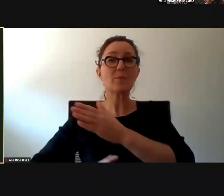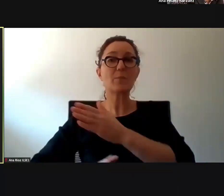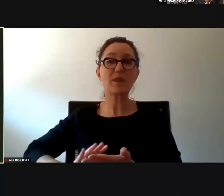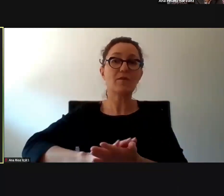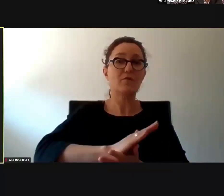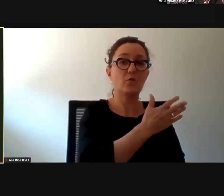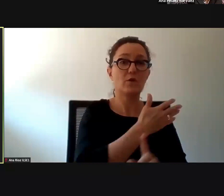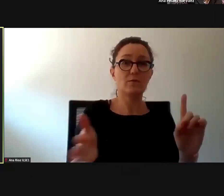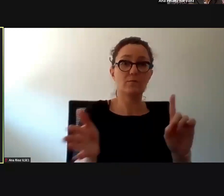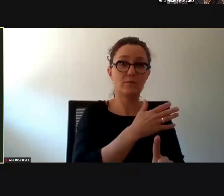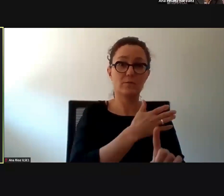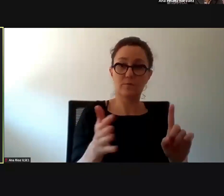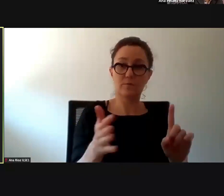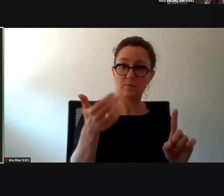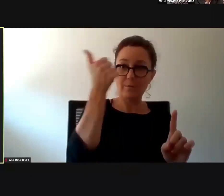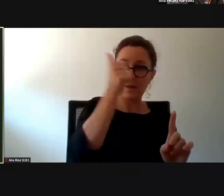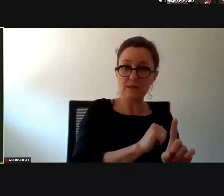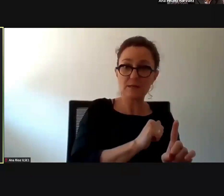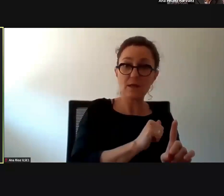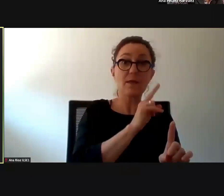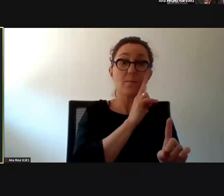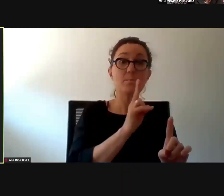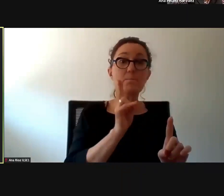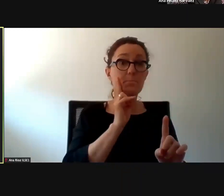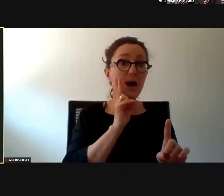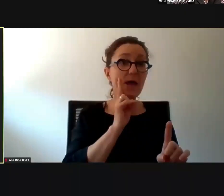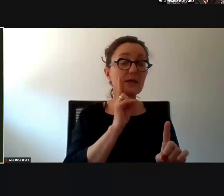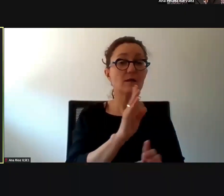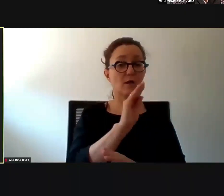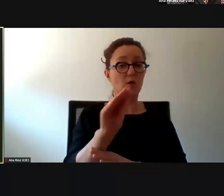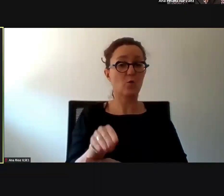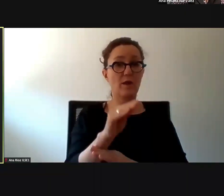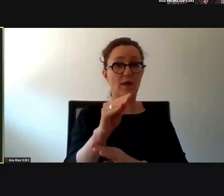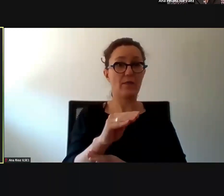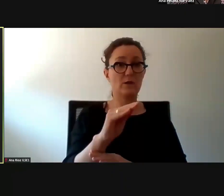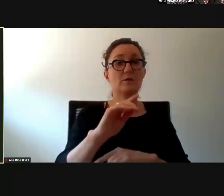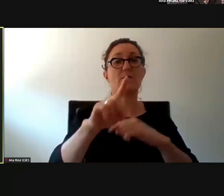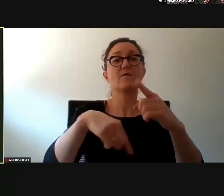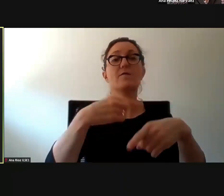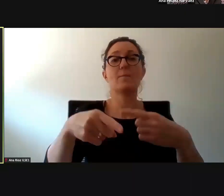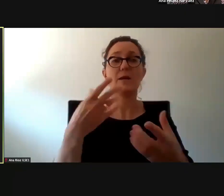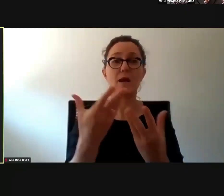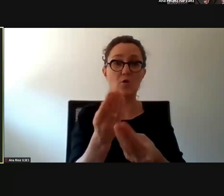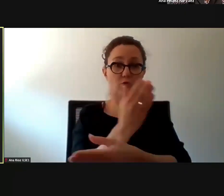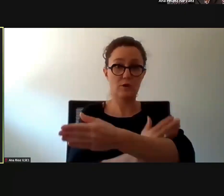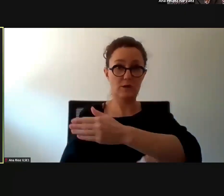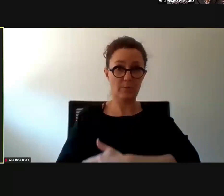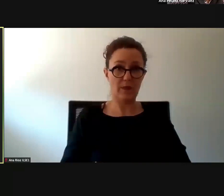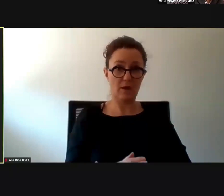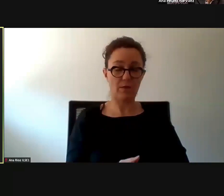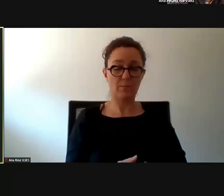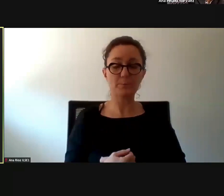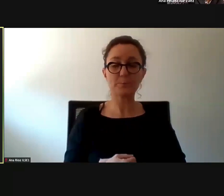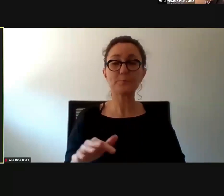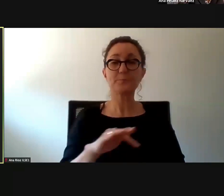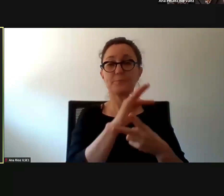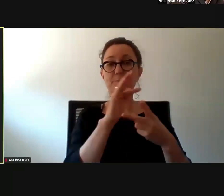las madres y las cuidadoras de familiares con discapacidad. En segundo lugar,